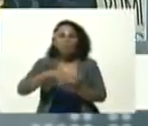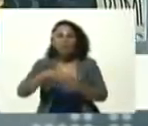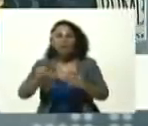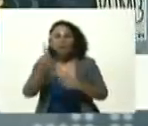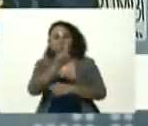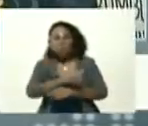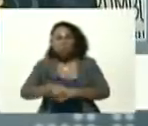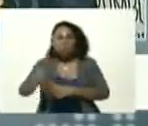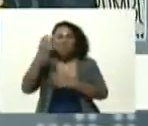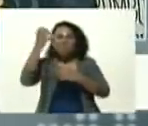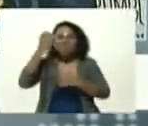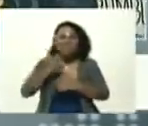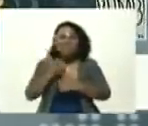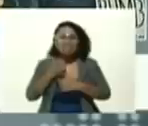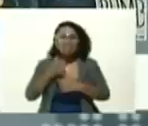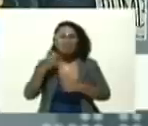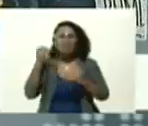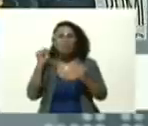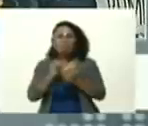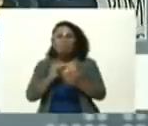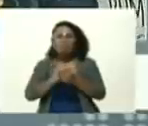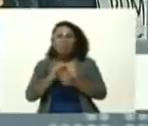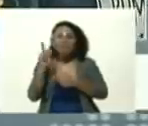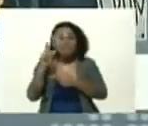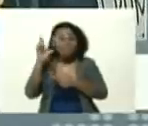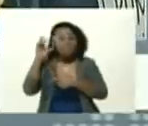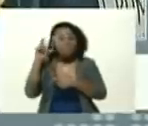de hierro, de acero. Hacían mucho ruido.